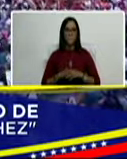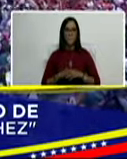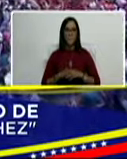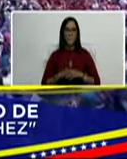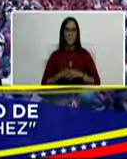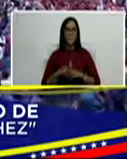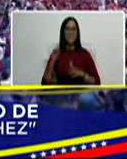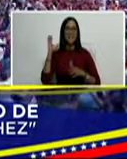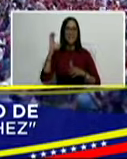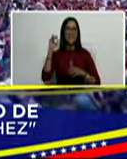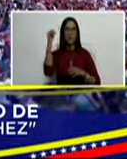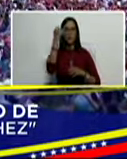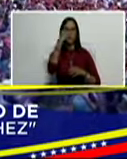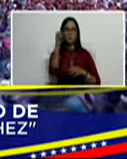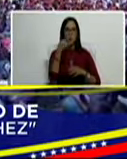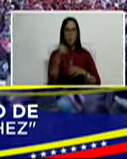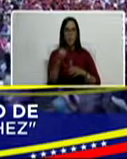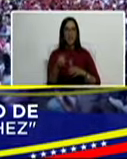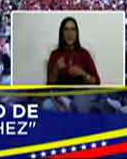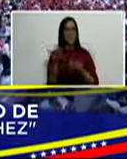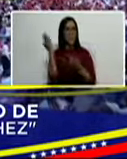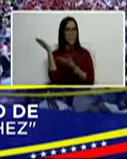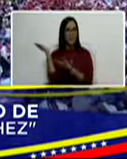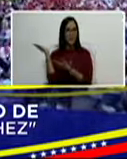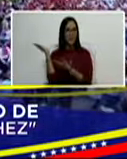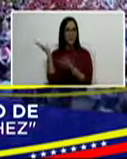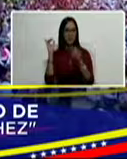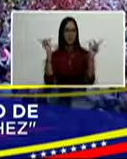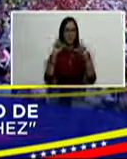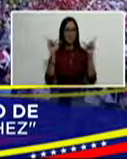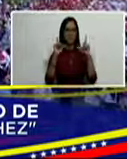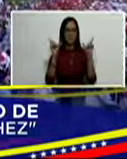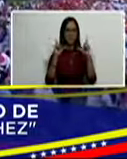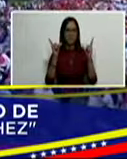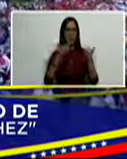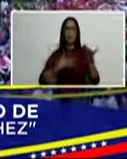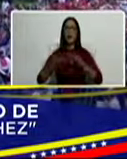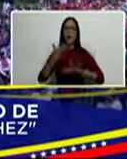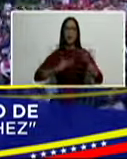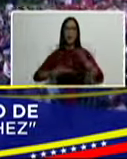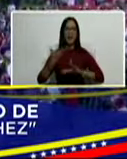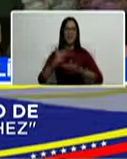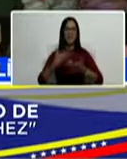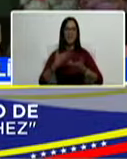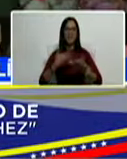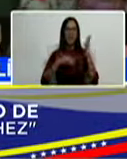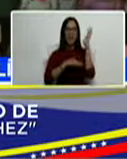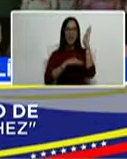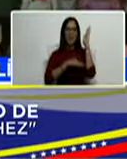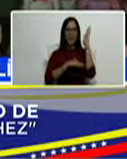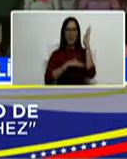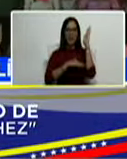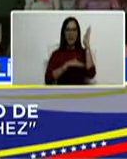Y el Estado Zulia, vamos a ponerlos en pantalla. Vamos a compartir la pantalla con Lara.